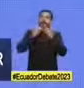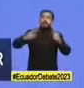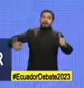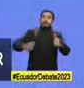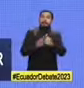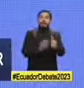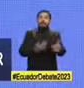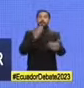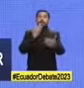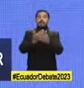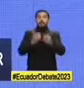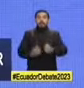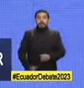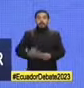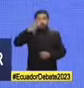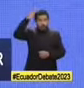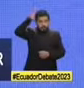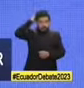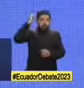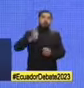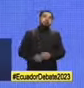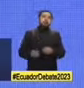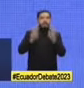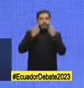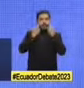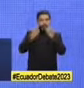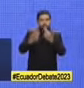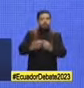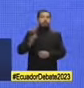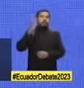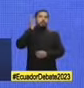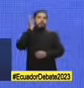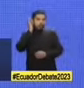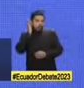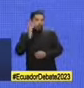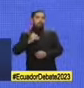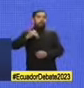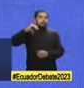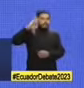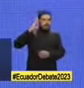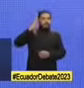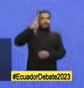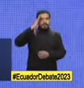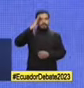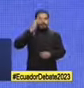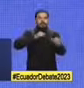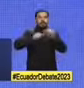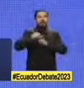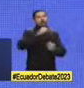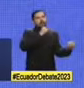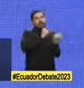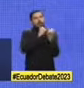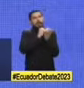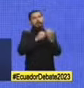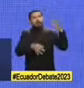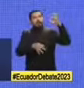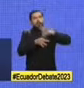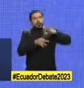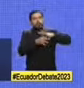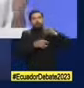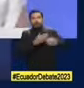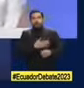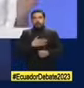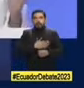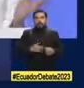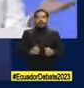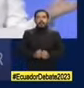Quiero agradecer a Yacu Pérez por reconocer que las mujeres somos las mejores administradoras, así que cuento con su voto, señor Pérez. Candidata, por favor,